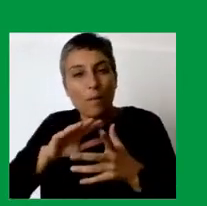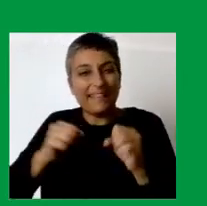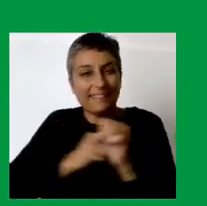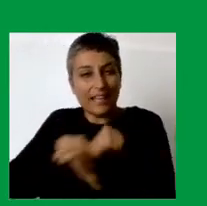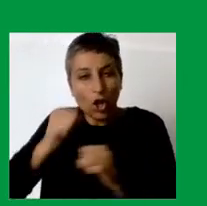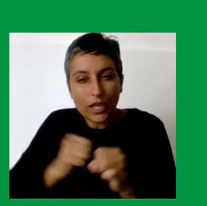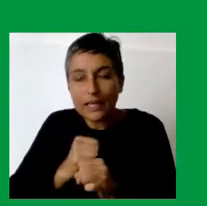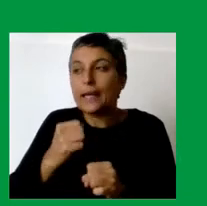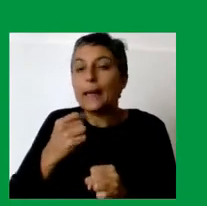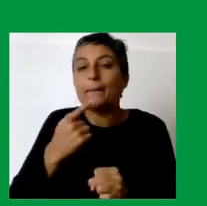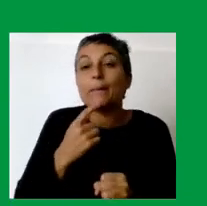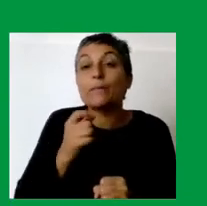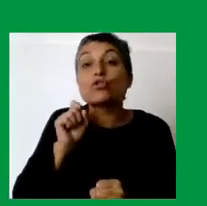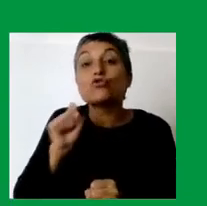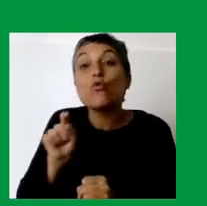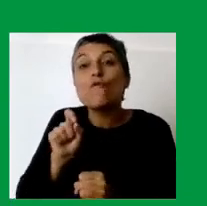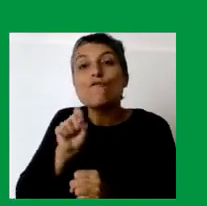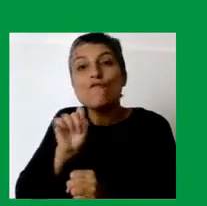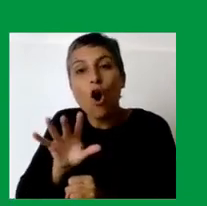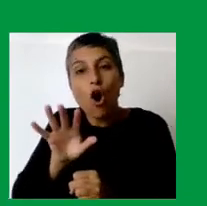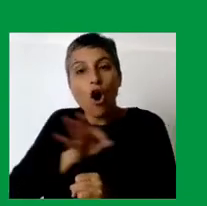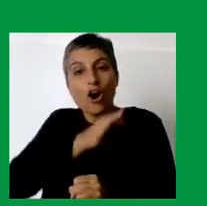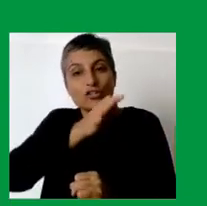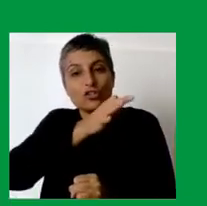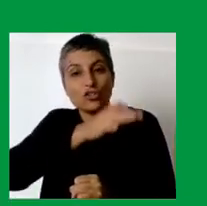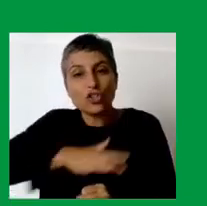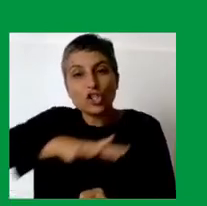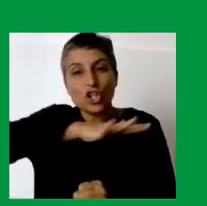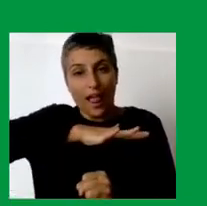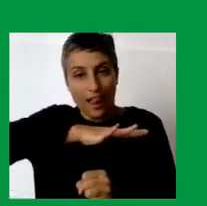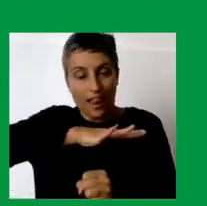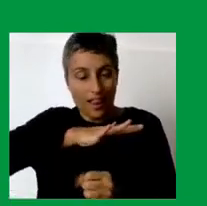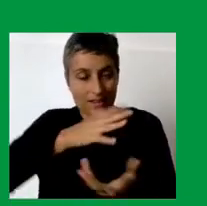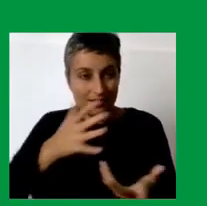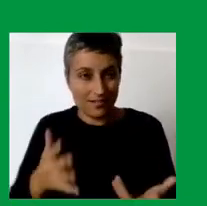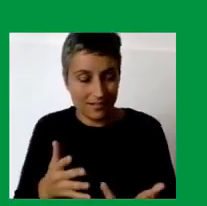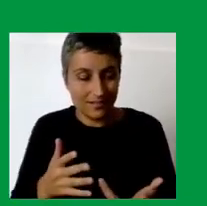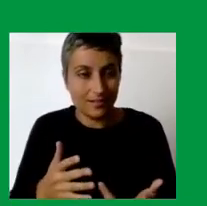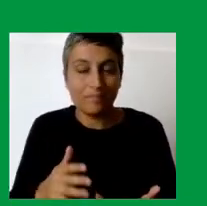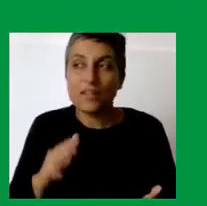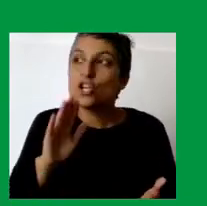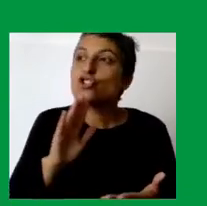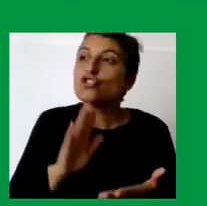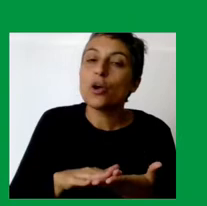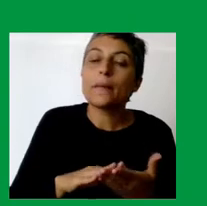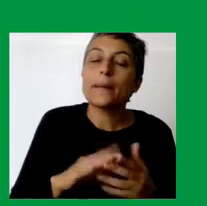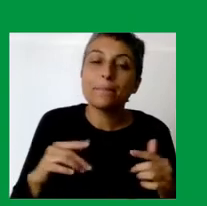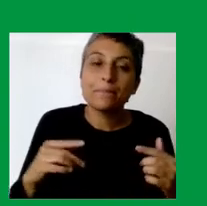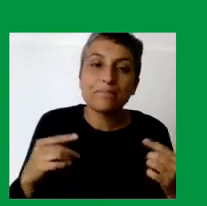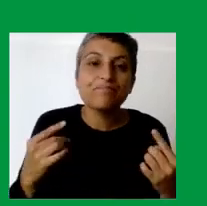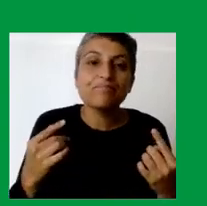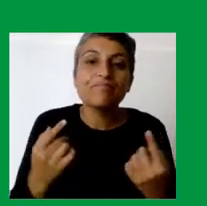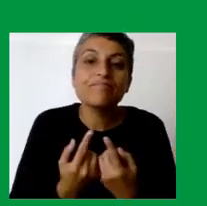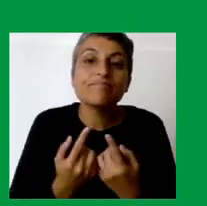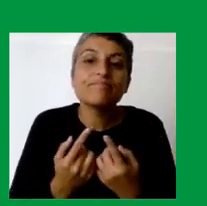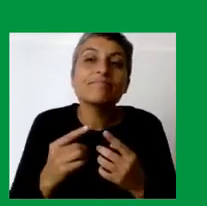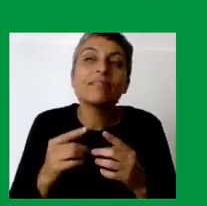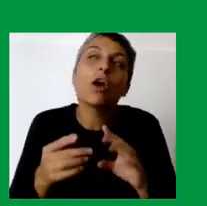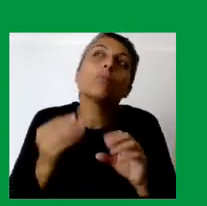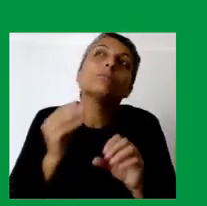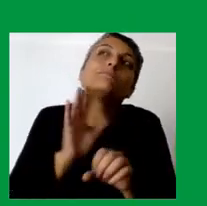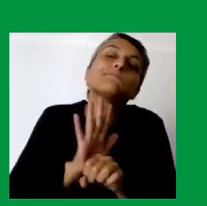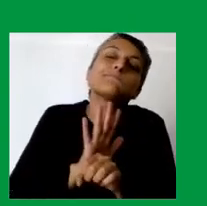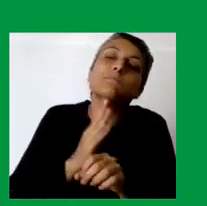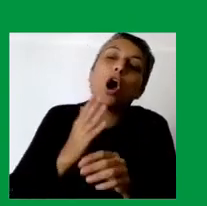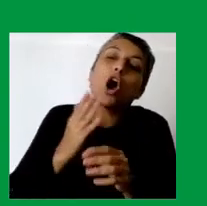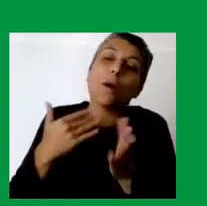sería en su condición social, ¿no? En lo que tiene que ver con, yo le llamaría, la conversación. O sea,